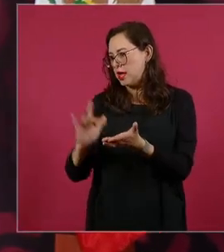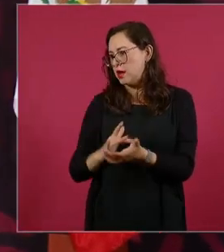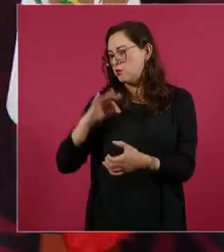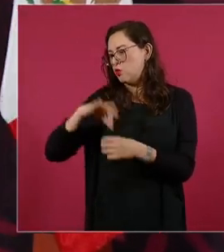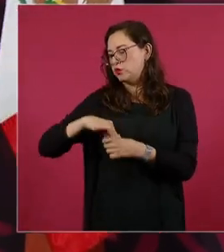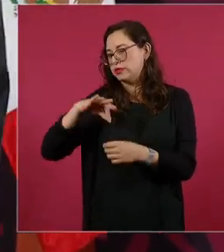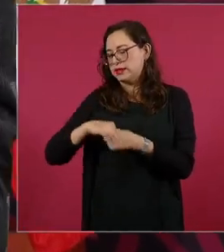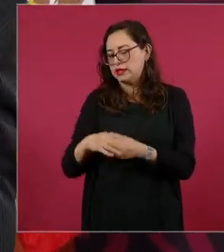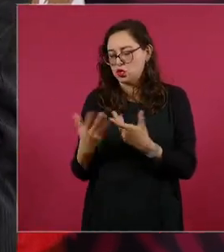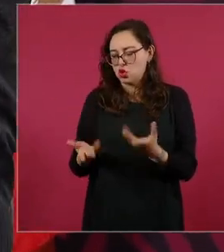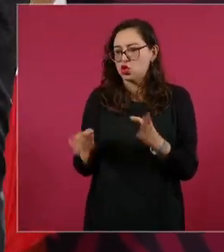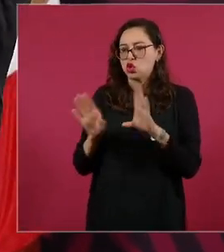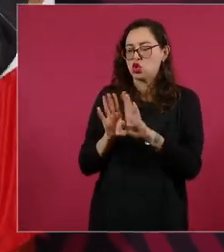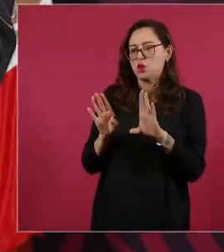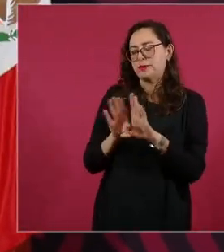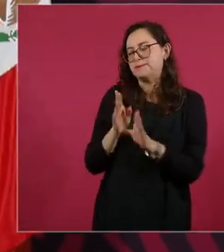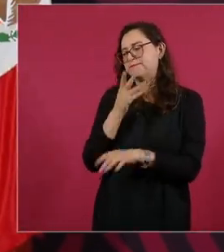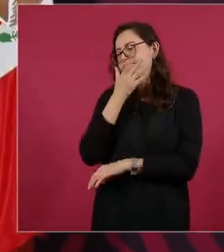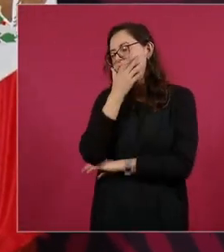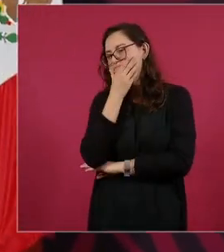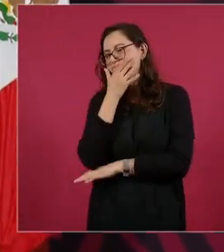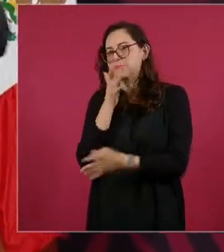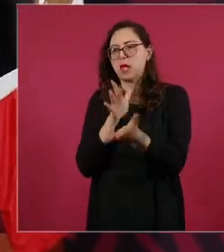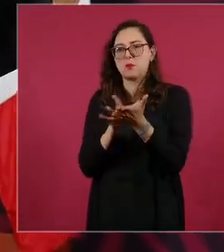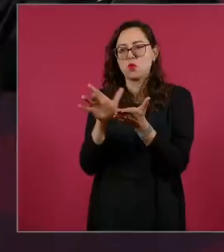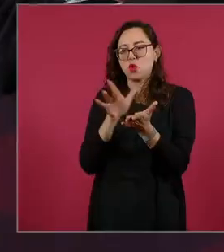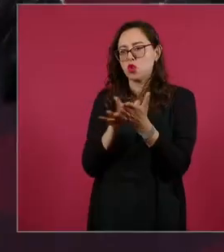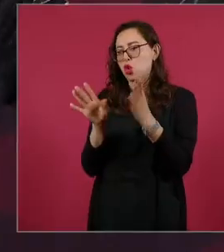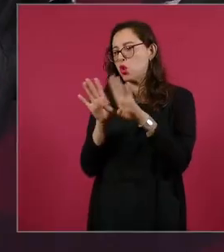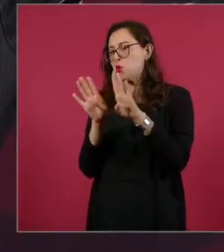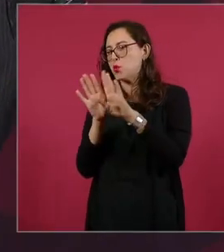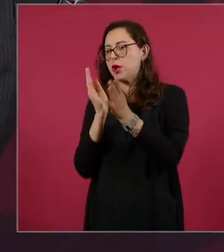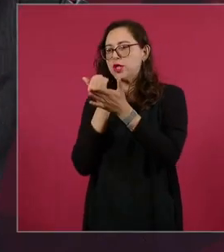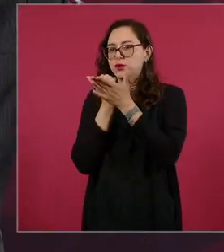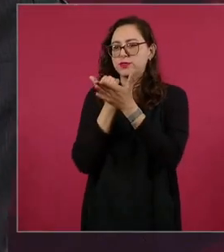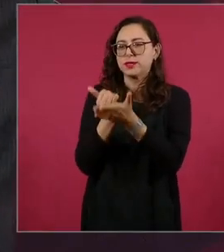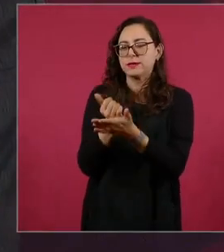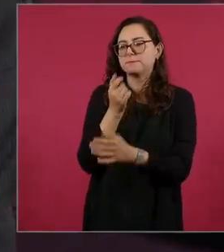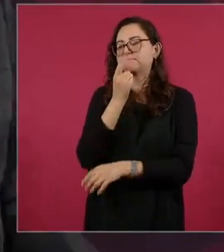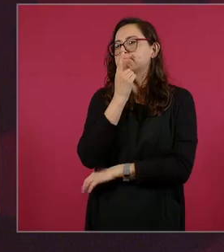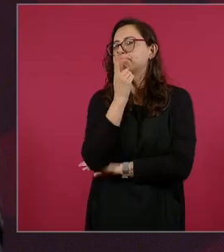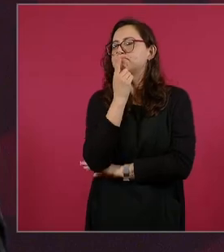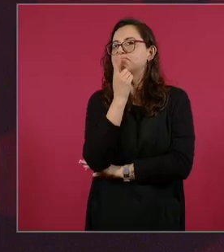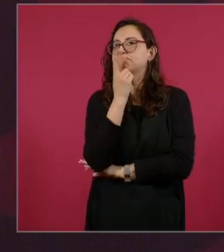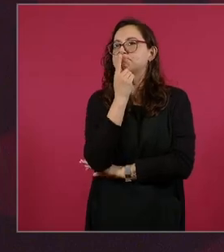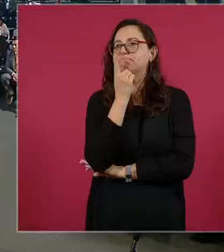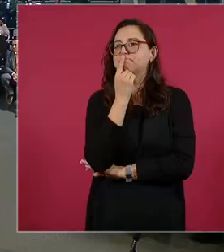tienen mucha influencia en las escuelas de derecho son abogados